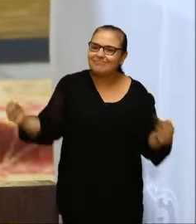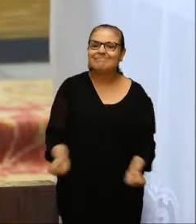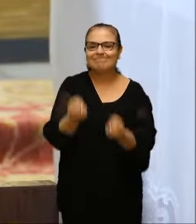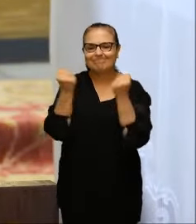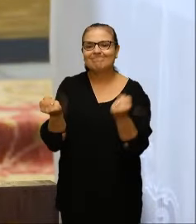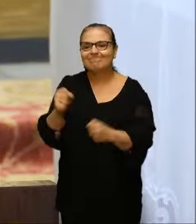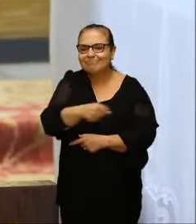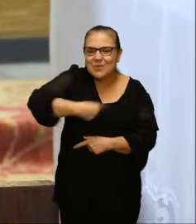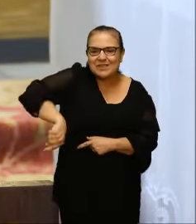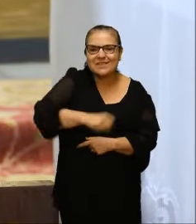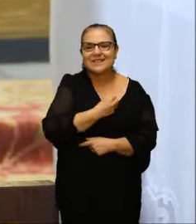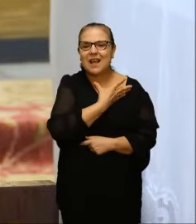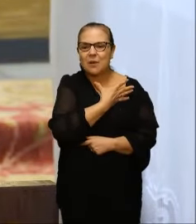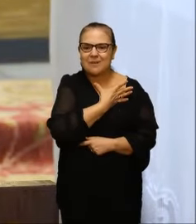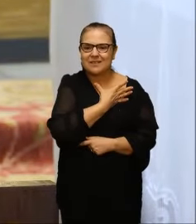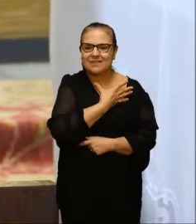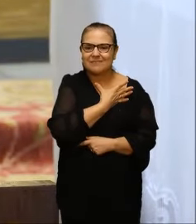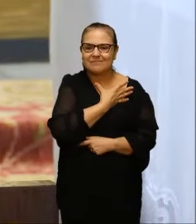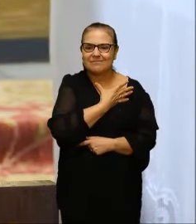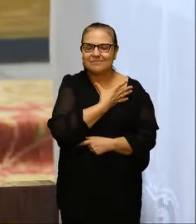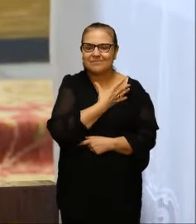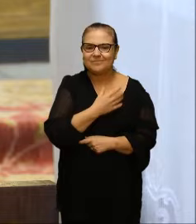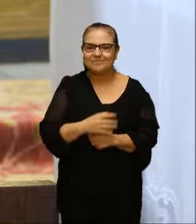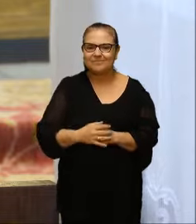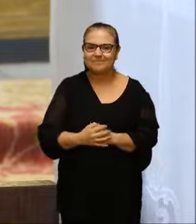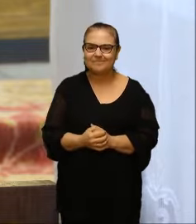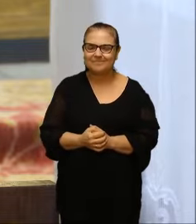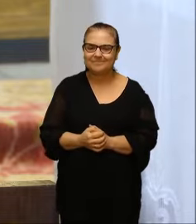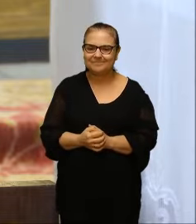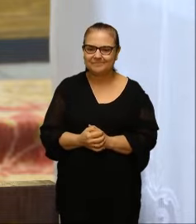salvaréis vuestras almas.